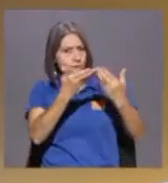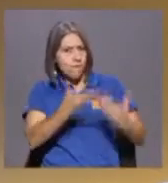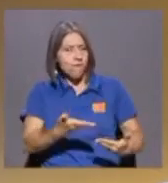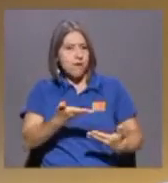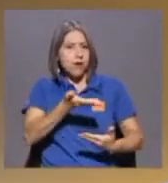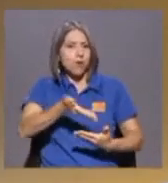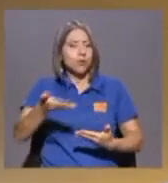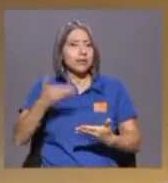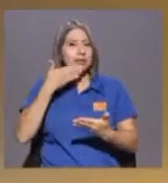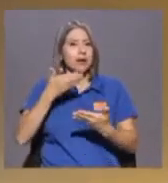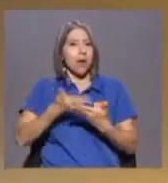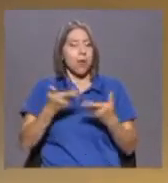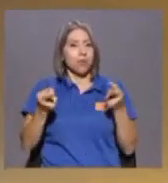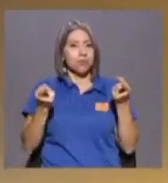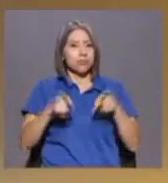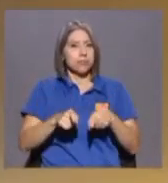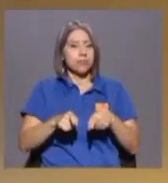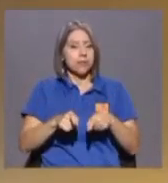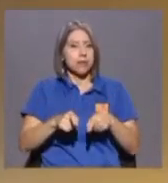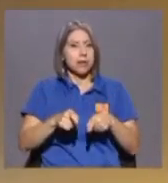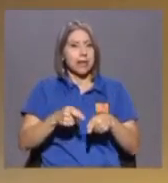que ocurrían en